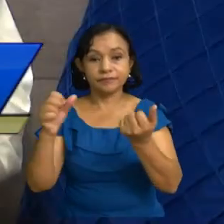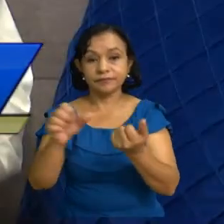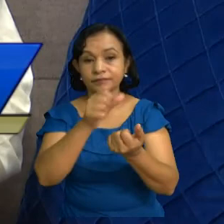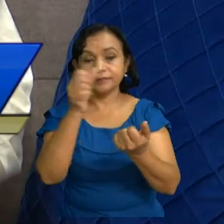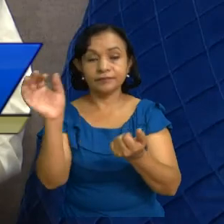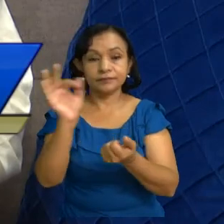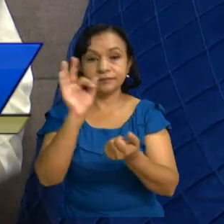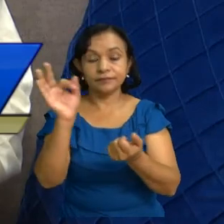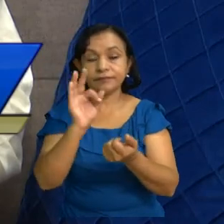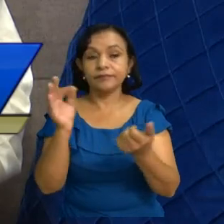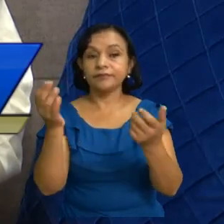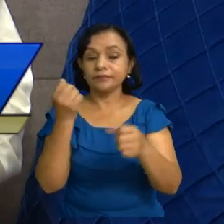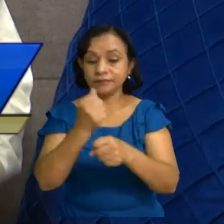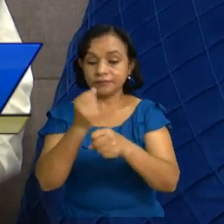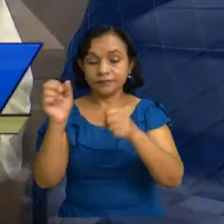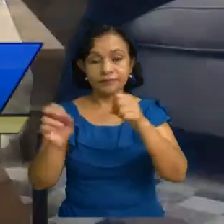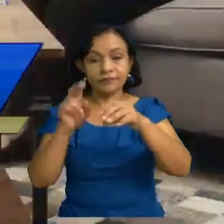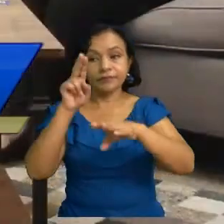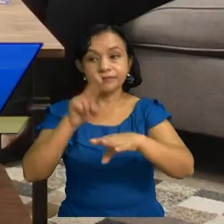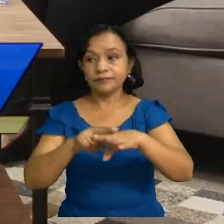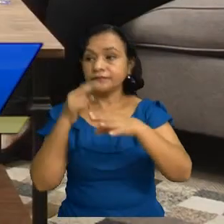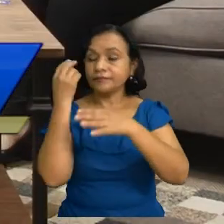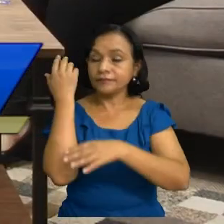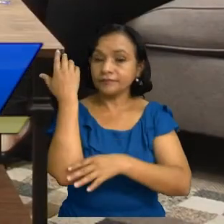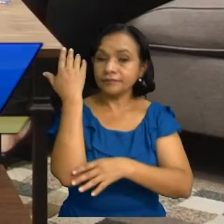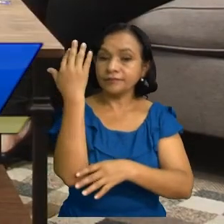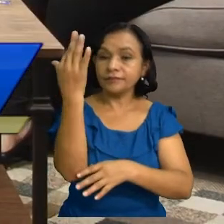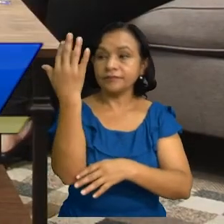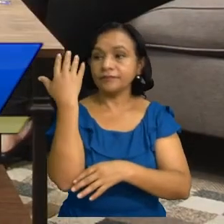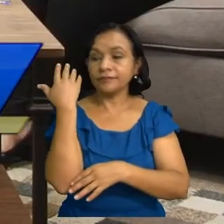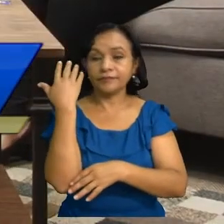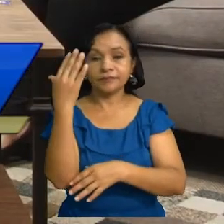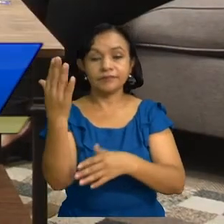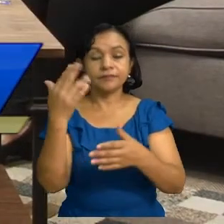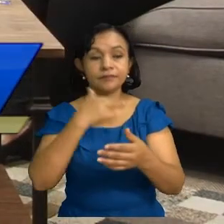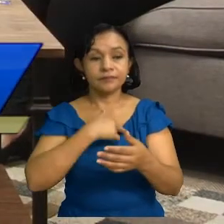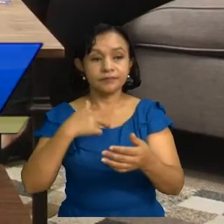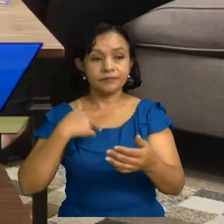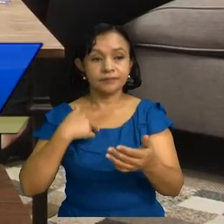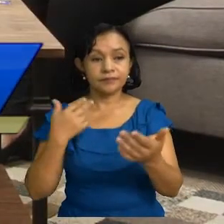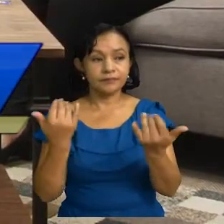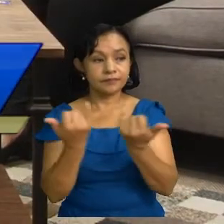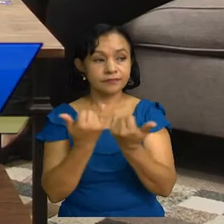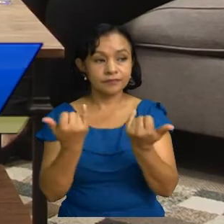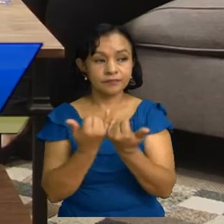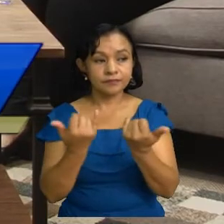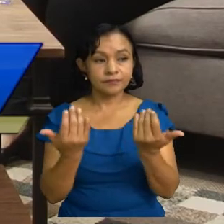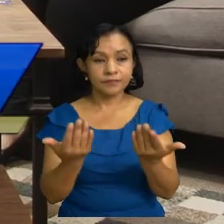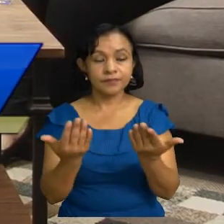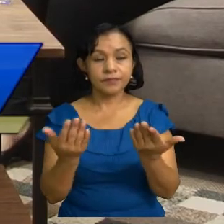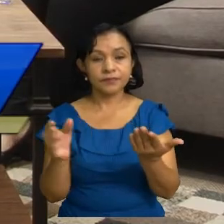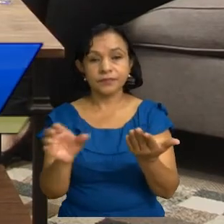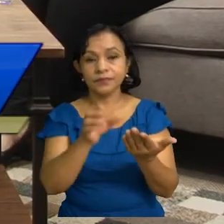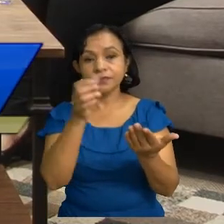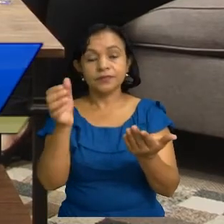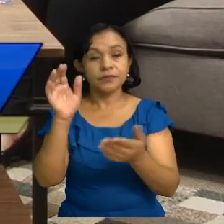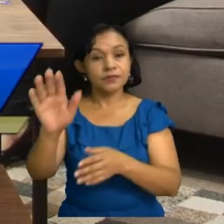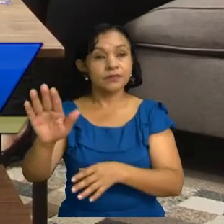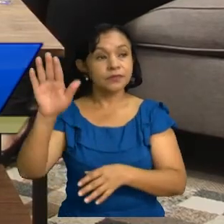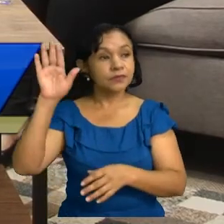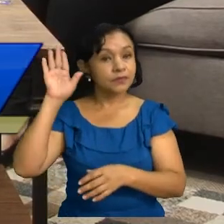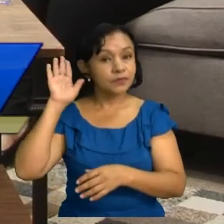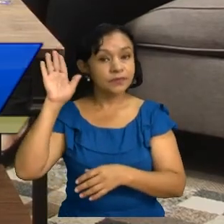procesos de la estrategia nacional de deforestación evitada lo que le llamamos la estrategia en de que otro compromiso también